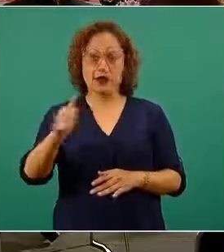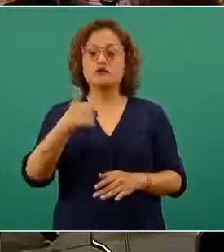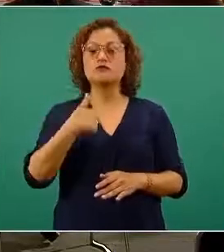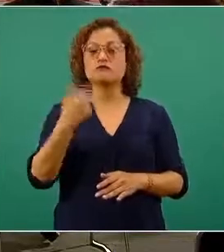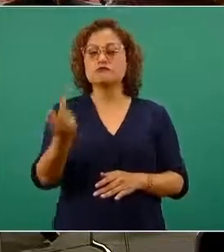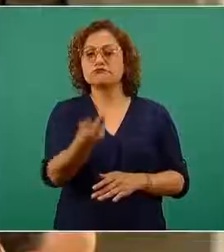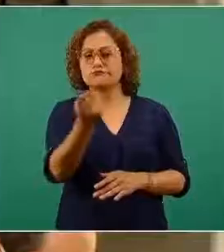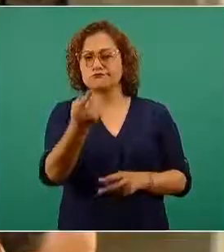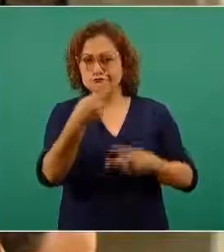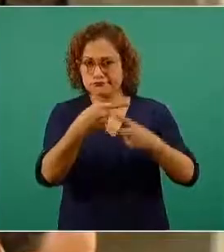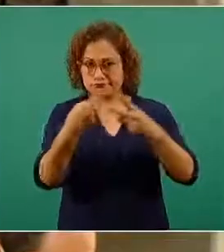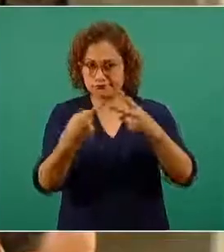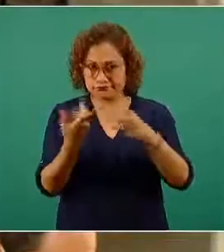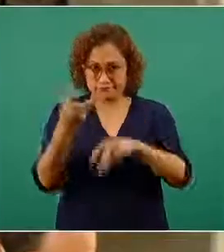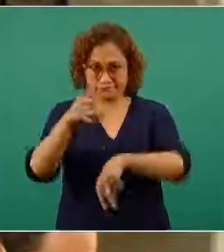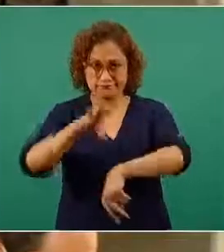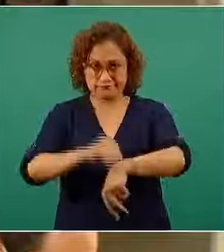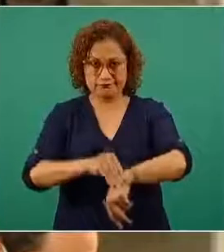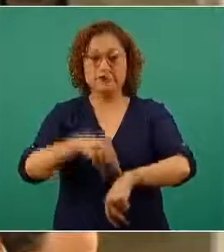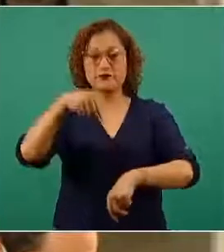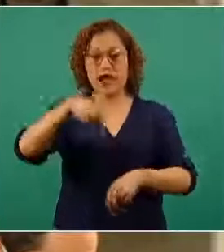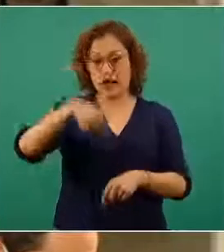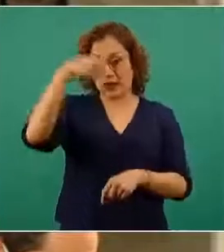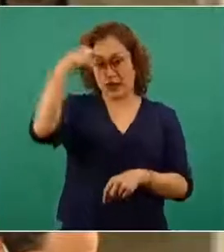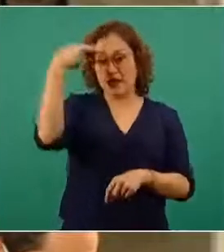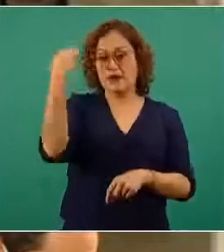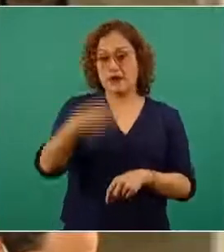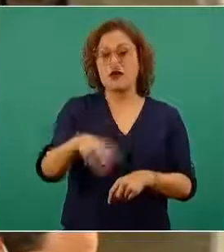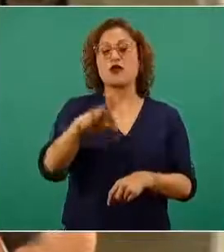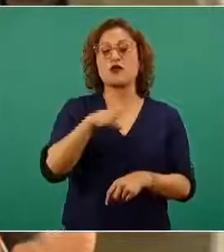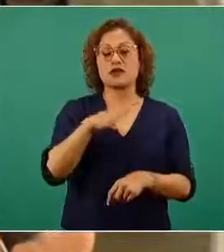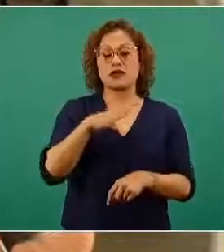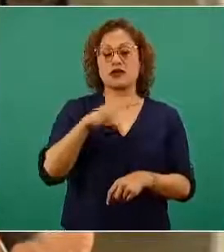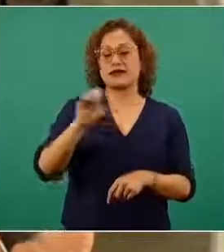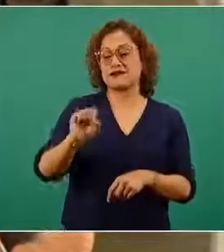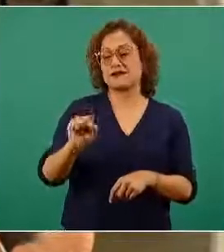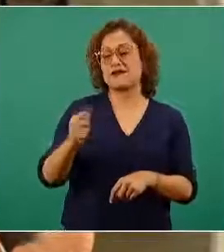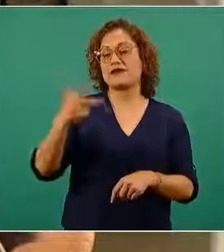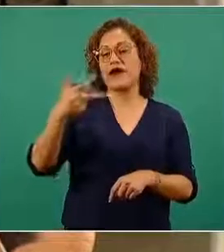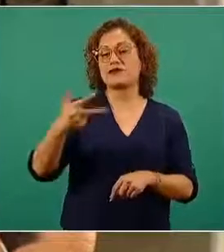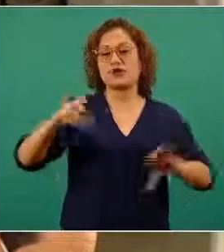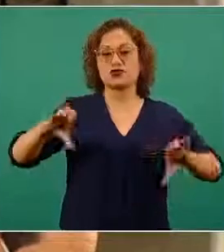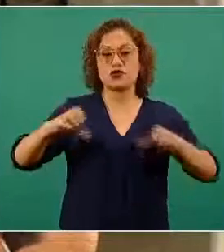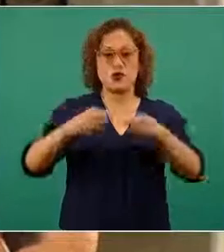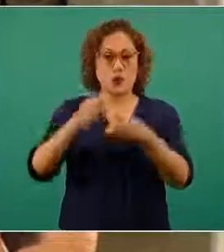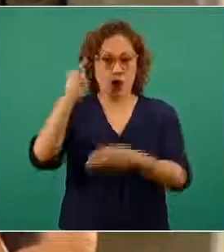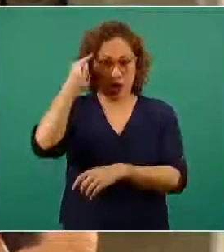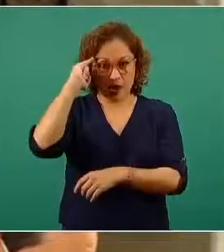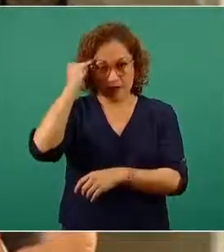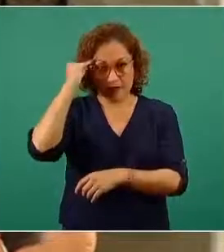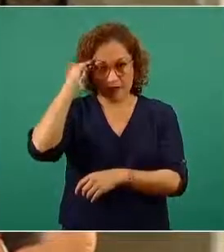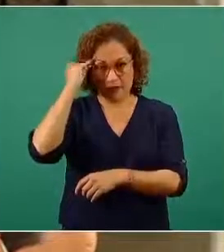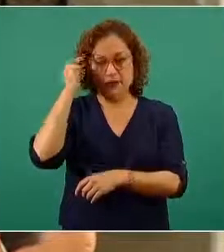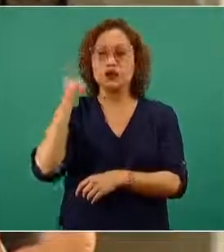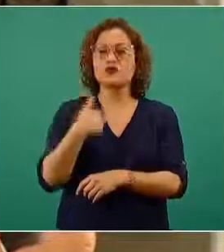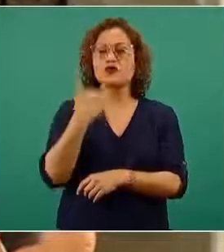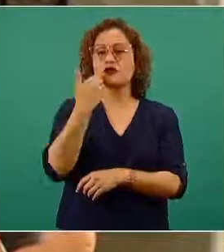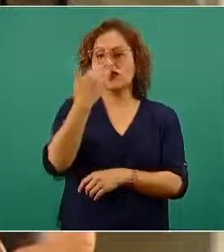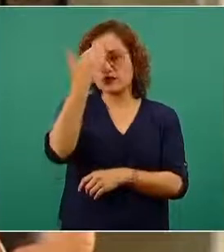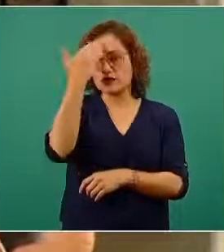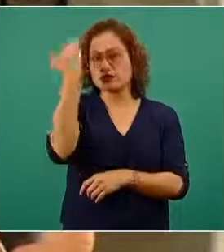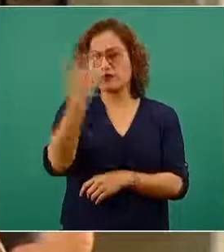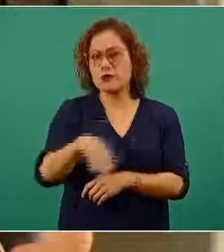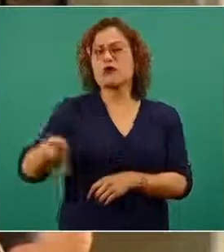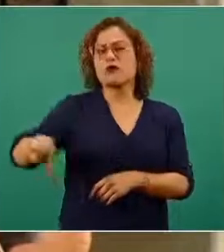permite. En México existen 68 grupos étnicos. Quisiera saber cuál es la estructura del gobierno